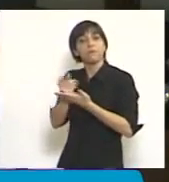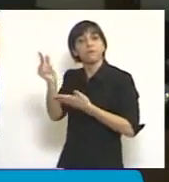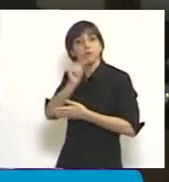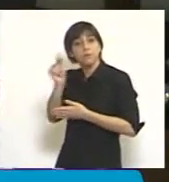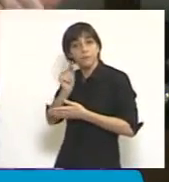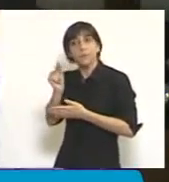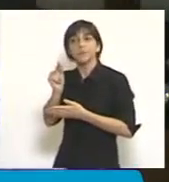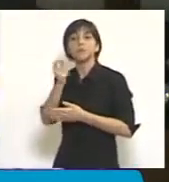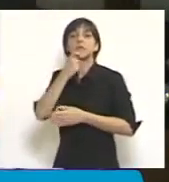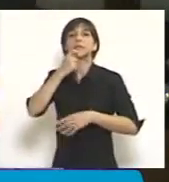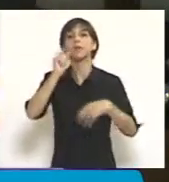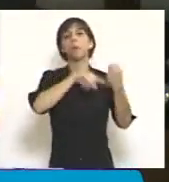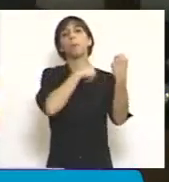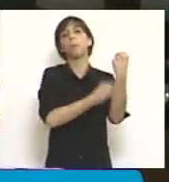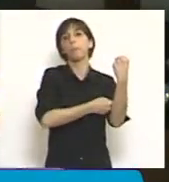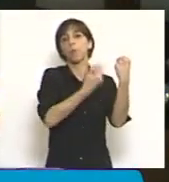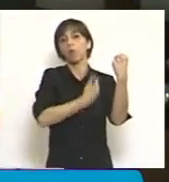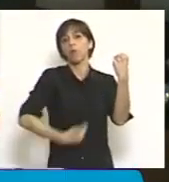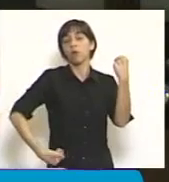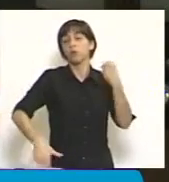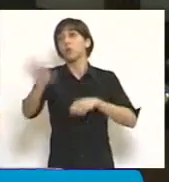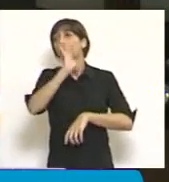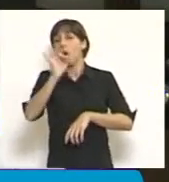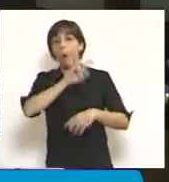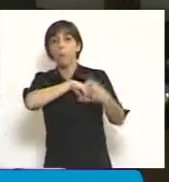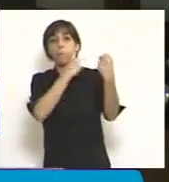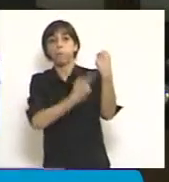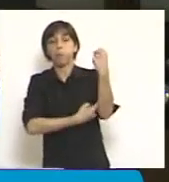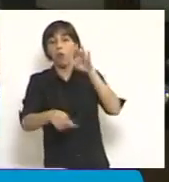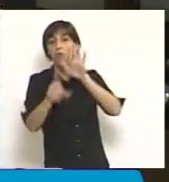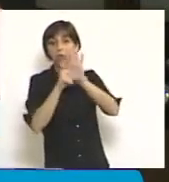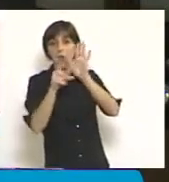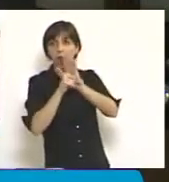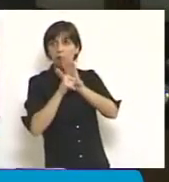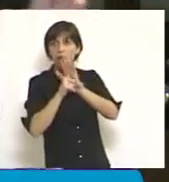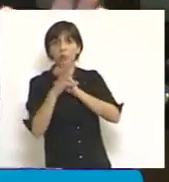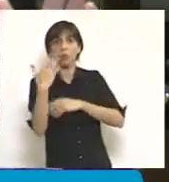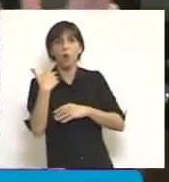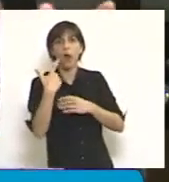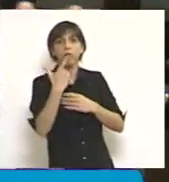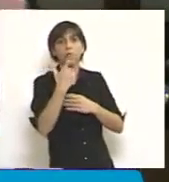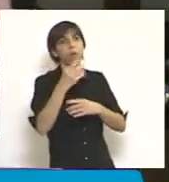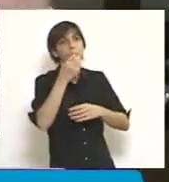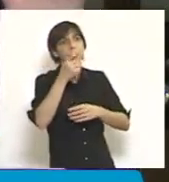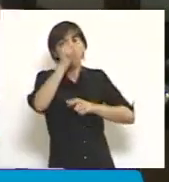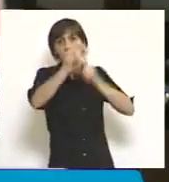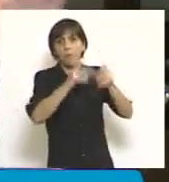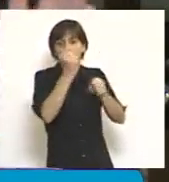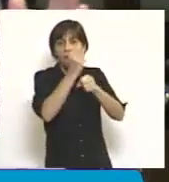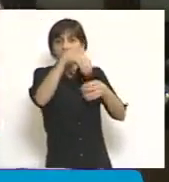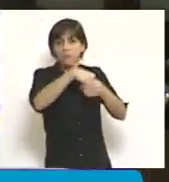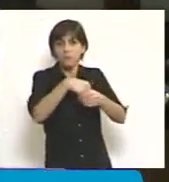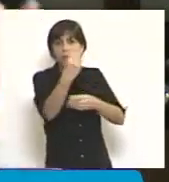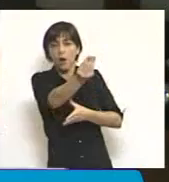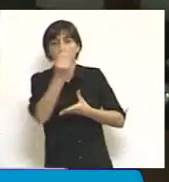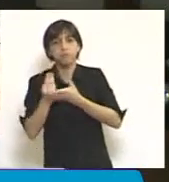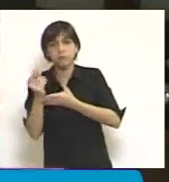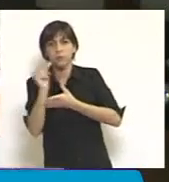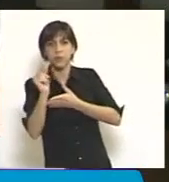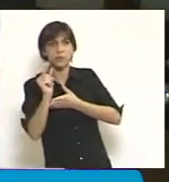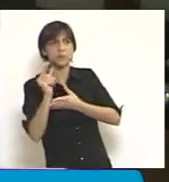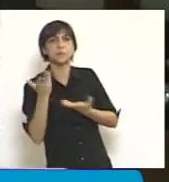las inconstitucionalidades del proyecto. También, de acuerdo con el proyecto, es posible designar como subrogantes